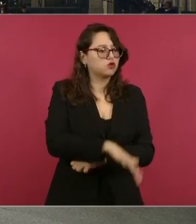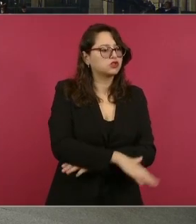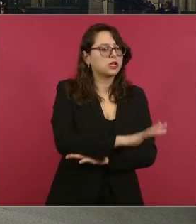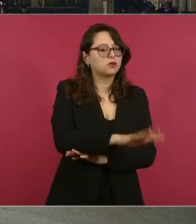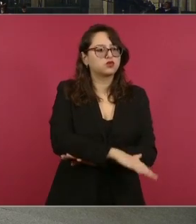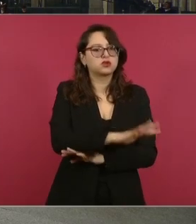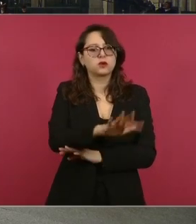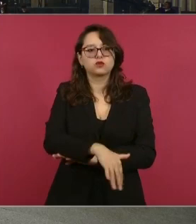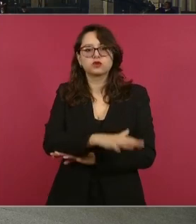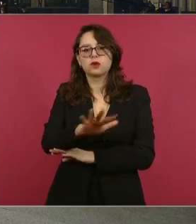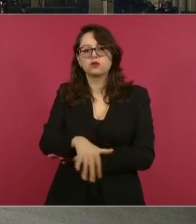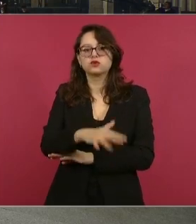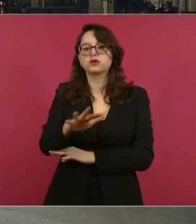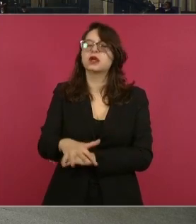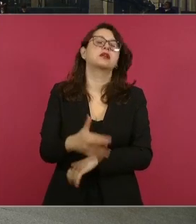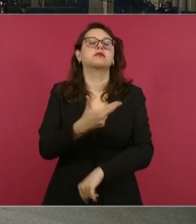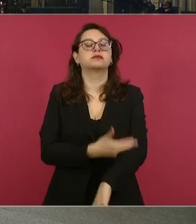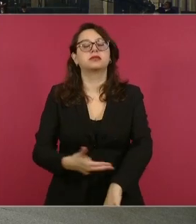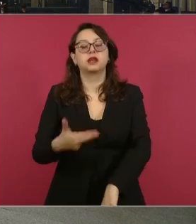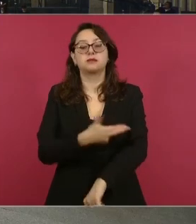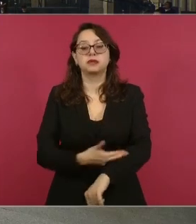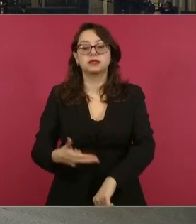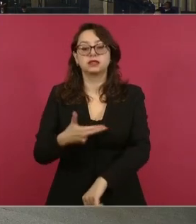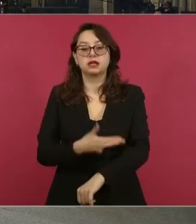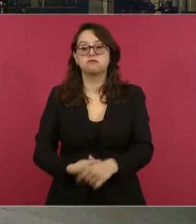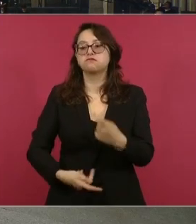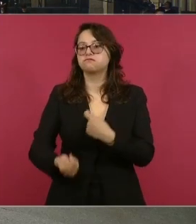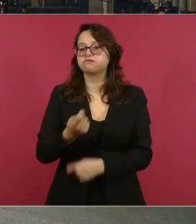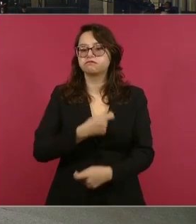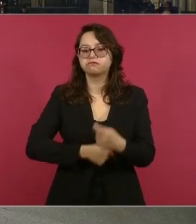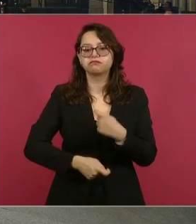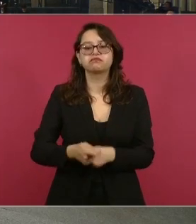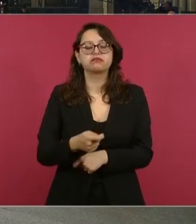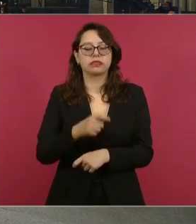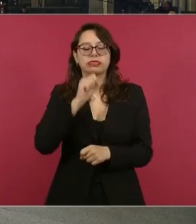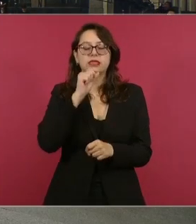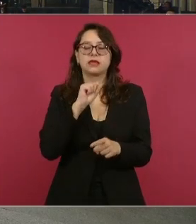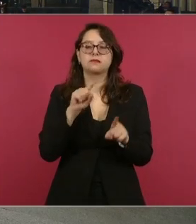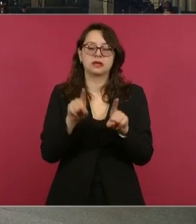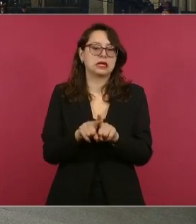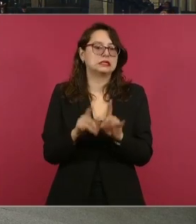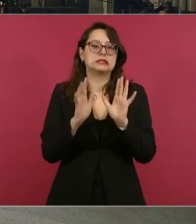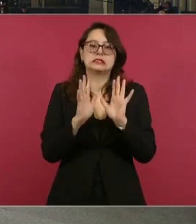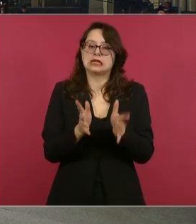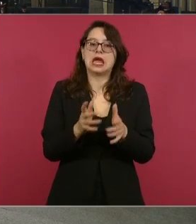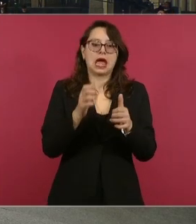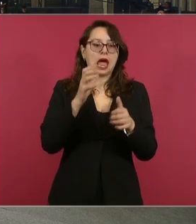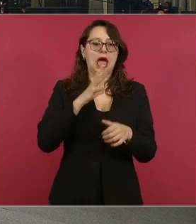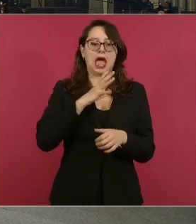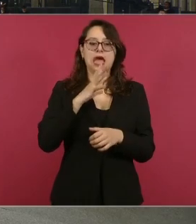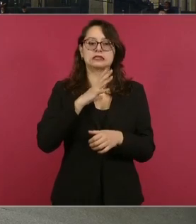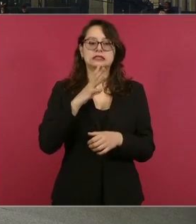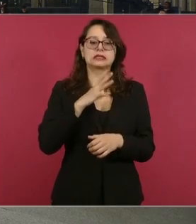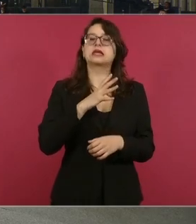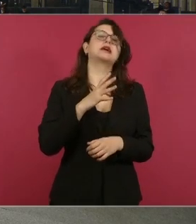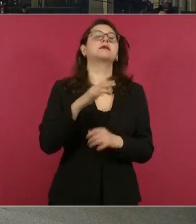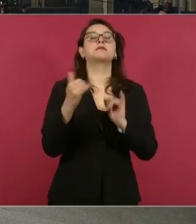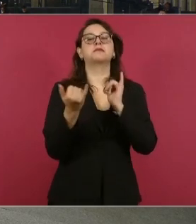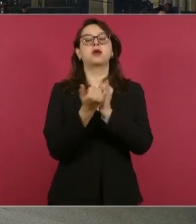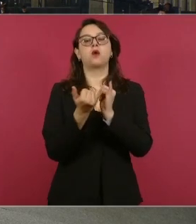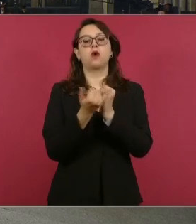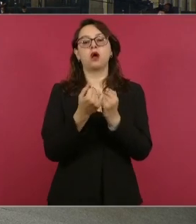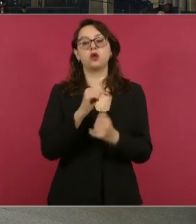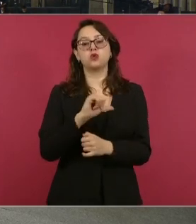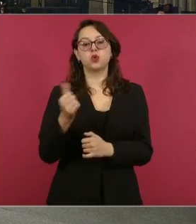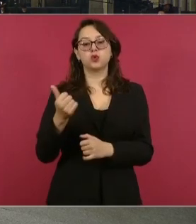realizar los procedimientos legales en esta actividad y apoyados por las demás